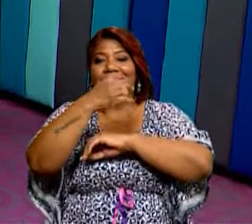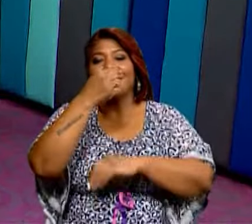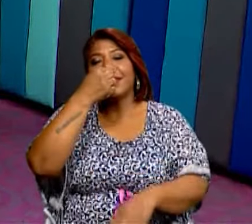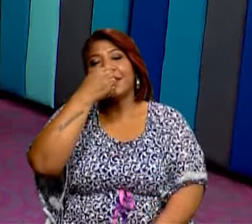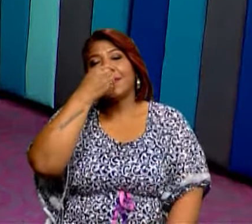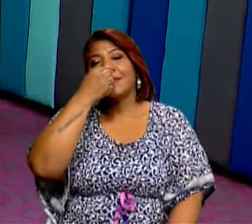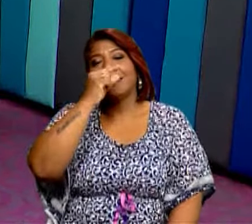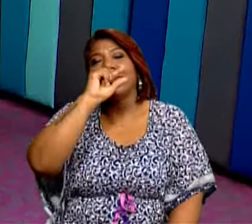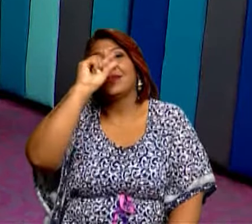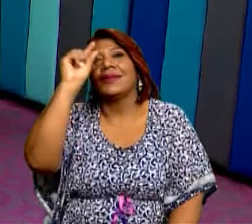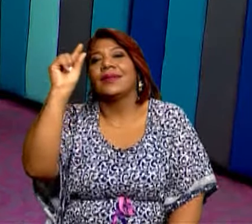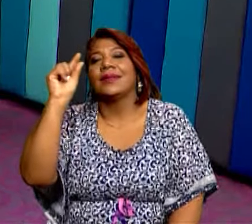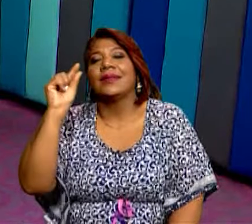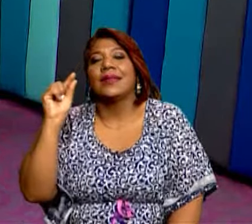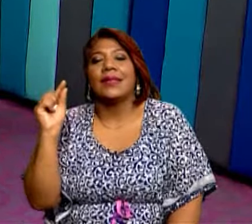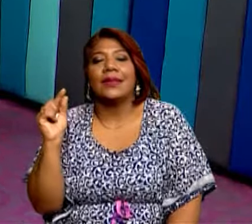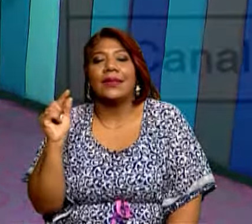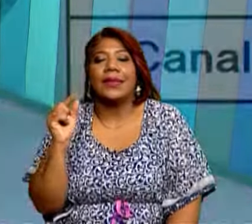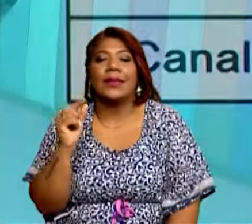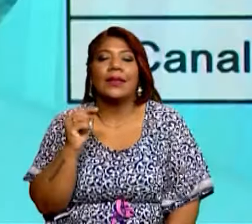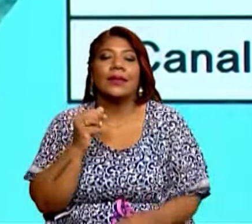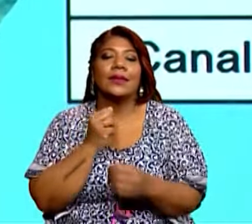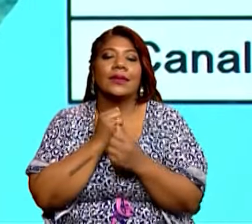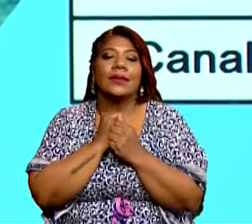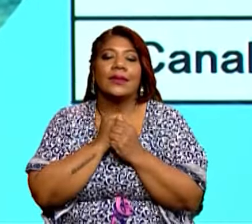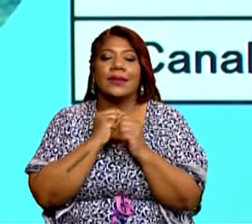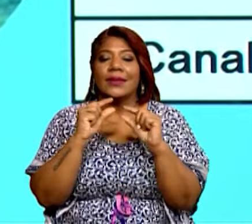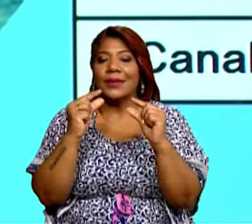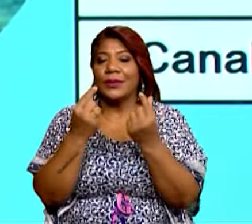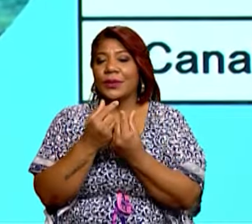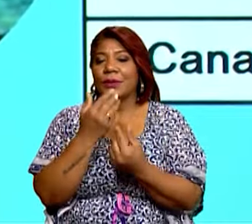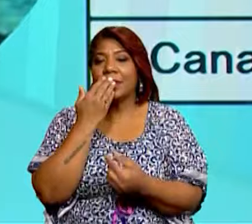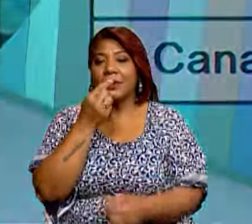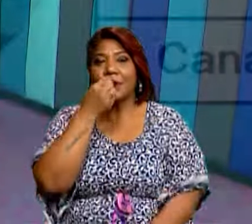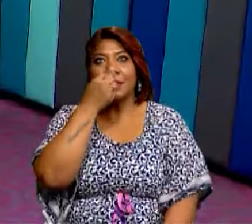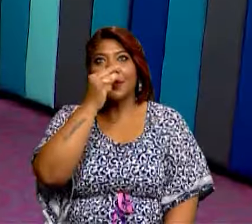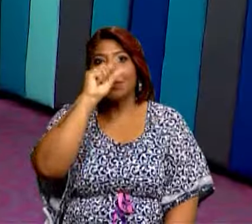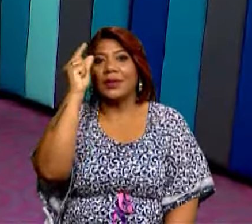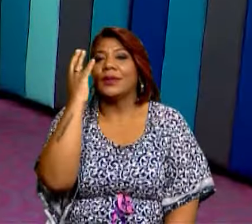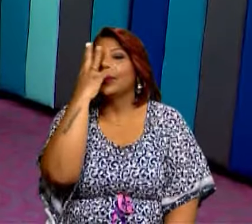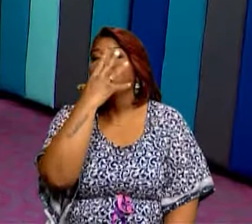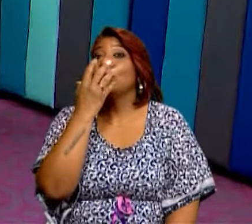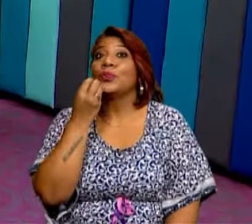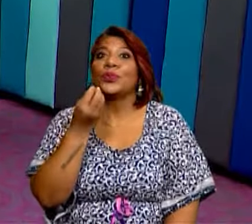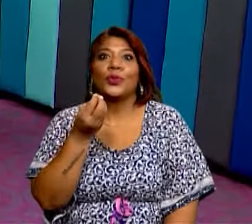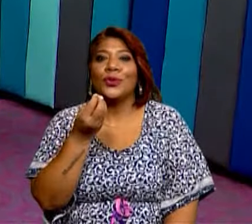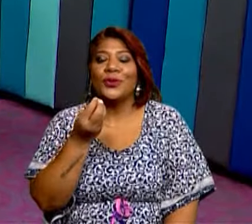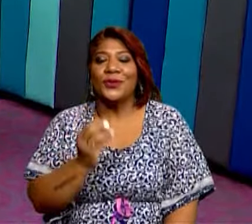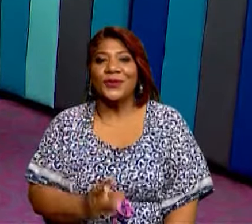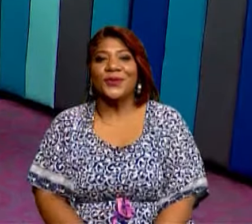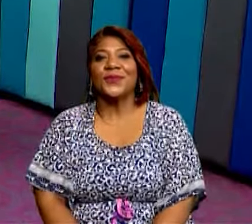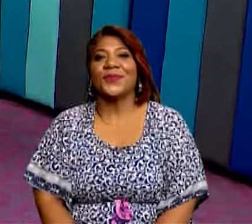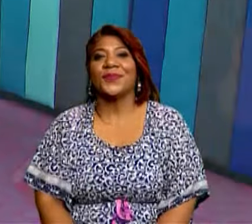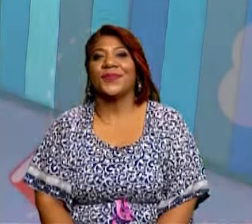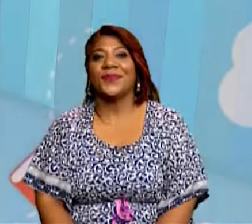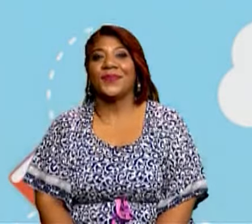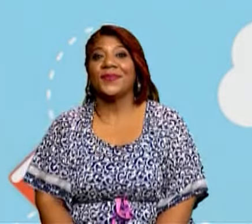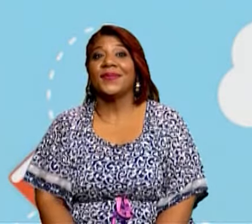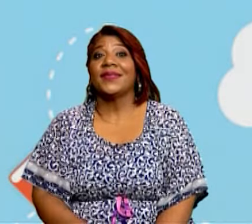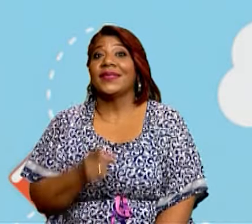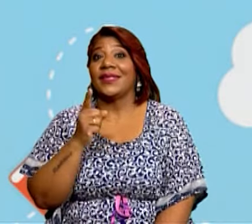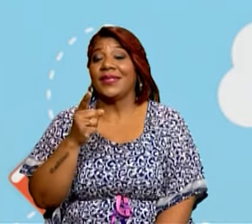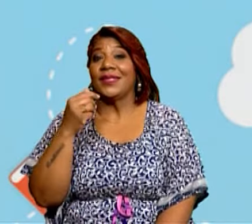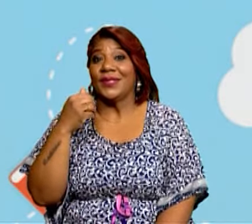dónde está ubicada? ¿En qué comarca? En la comarca Gunayala. ¿Correcto? Continuamos. Y aquí